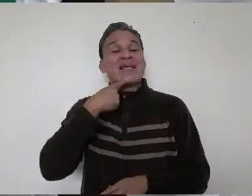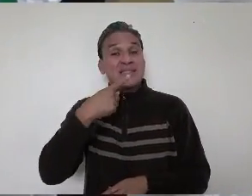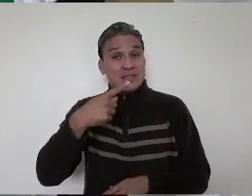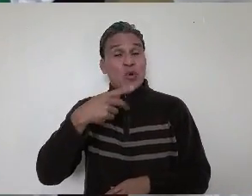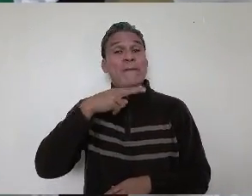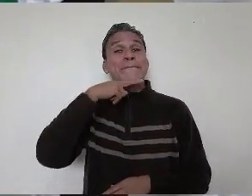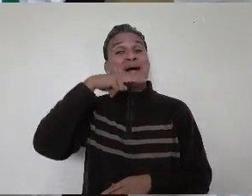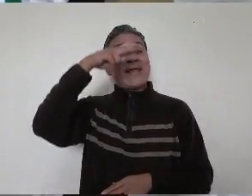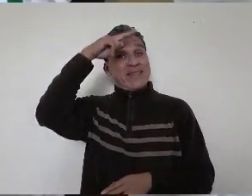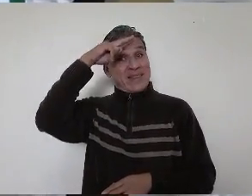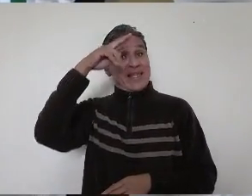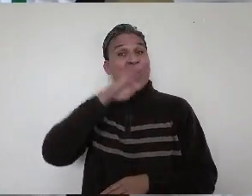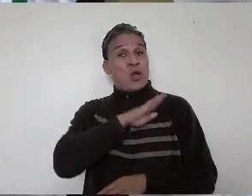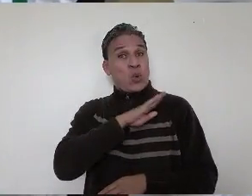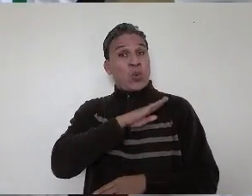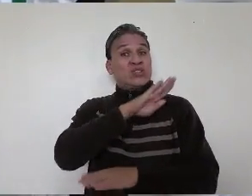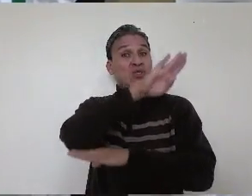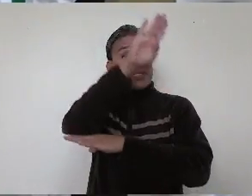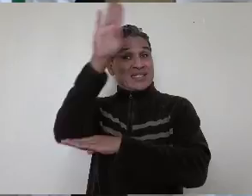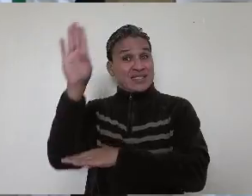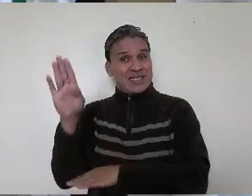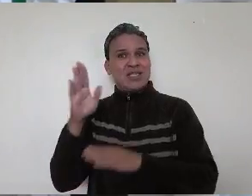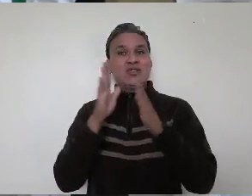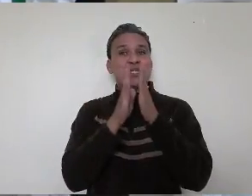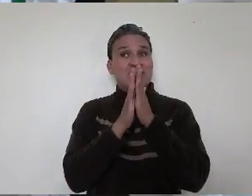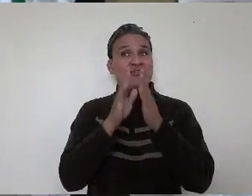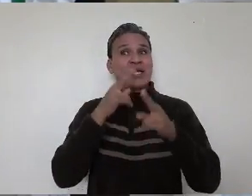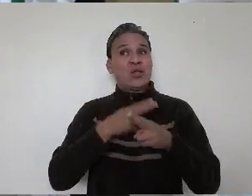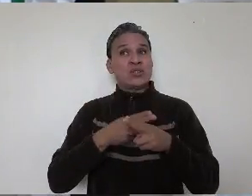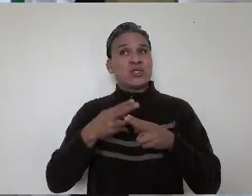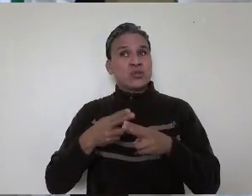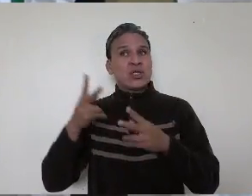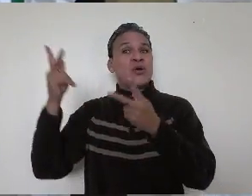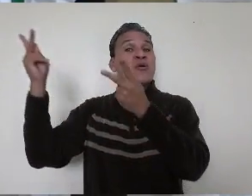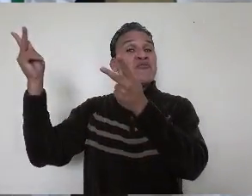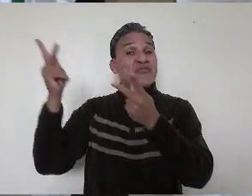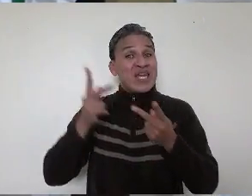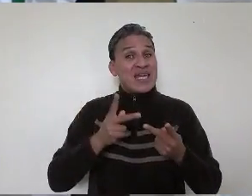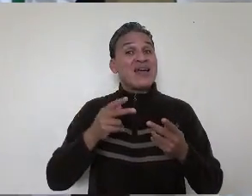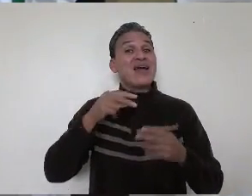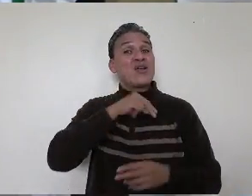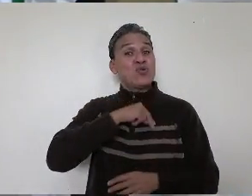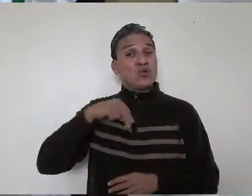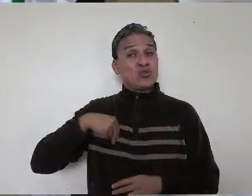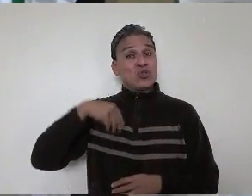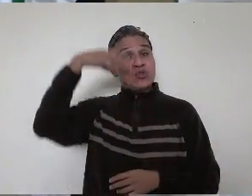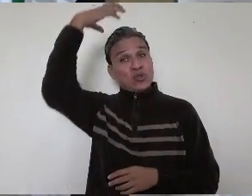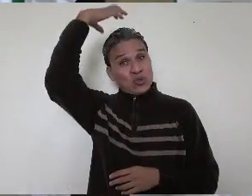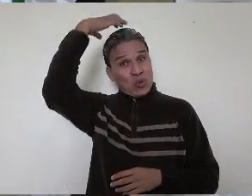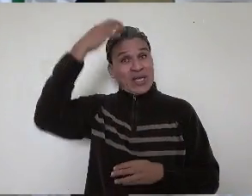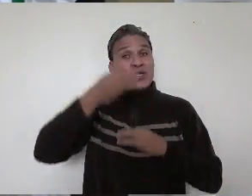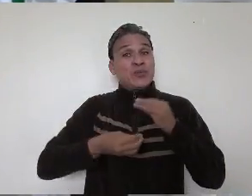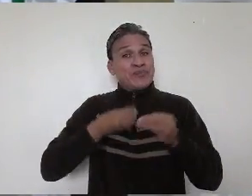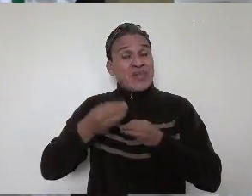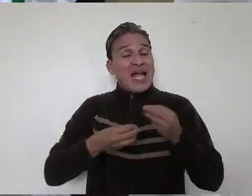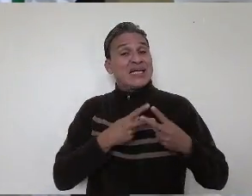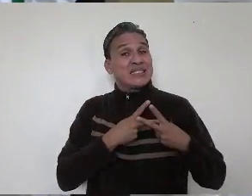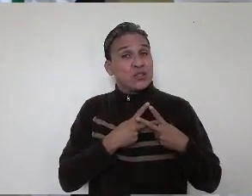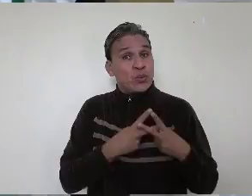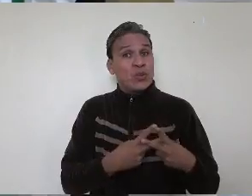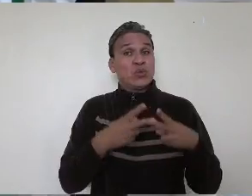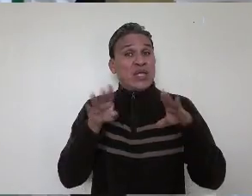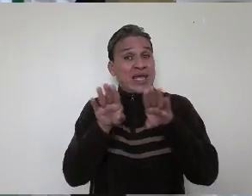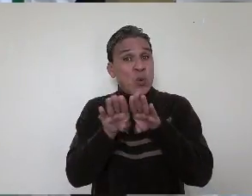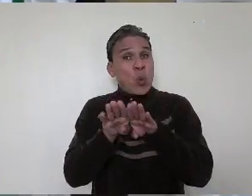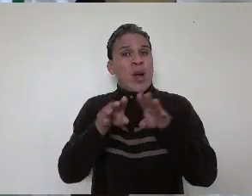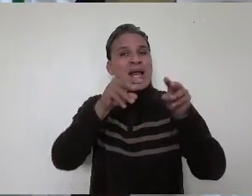cielo, santificado sea tu nombre, venga a nosotros tu reino, hágase tu voluntad así en la tierra como en el